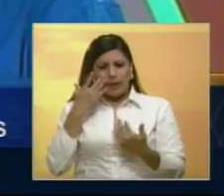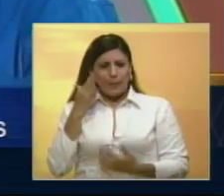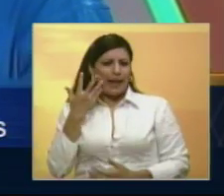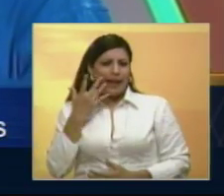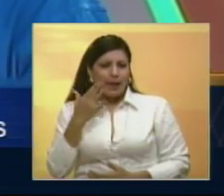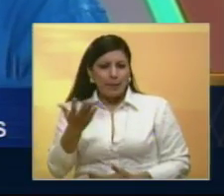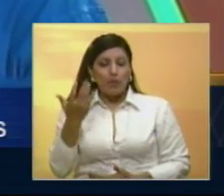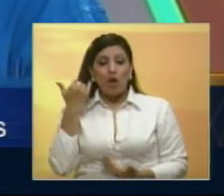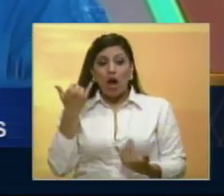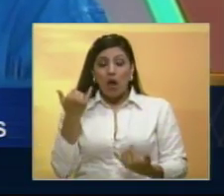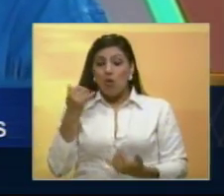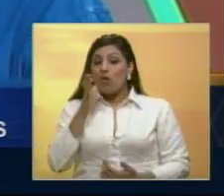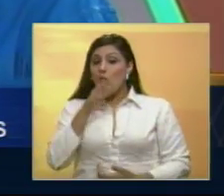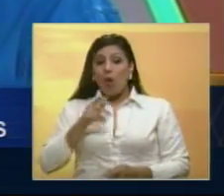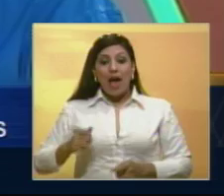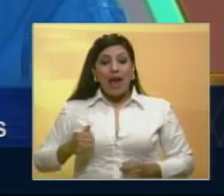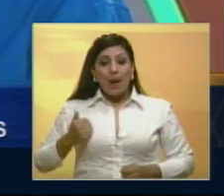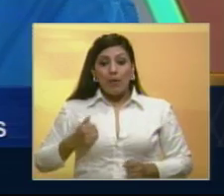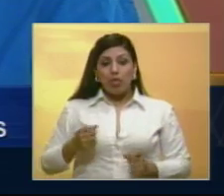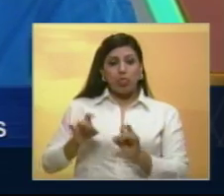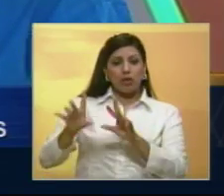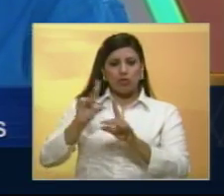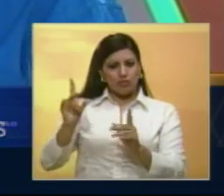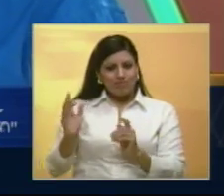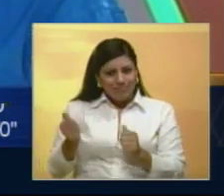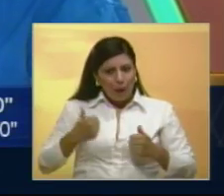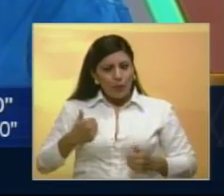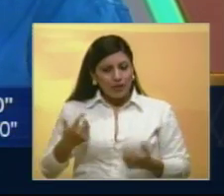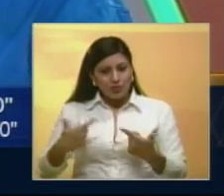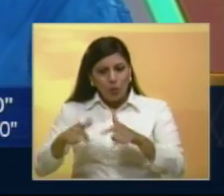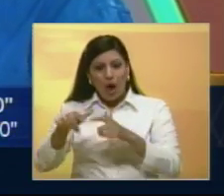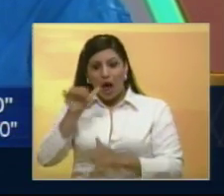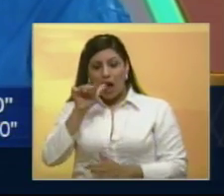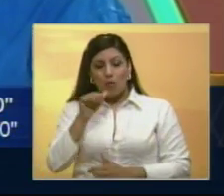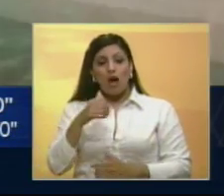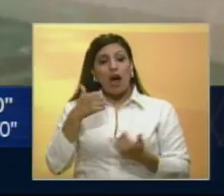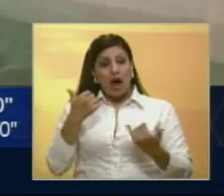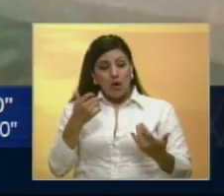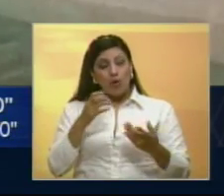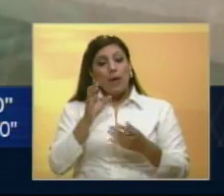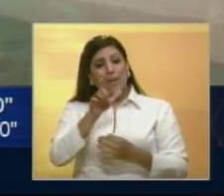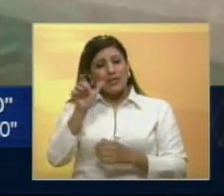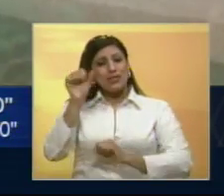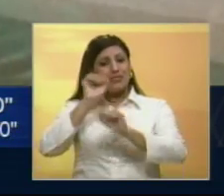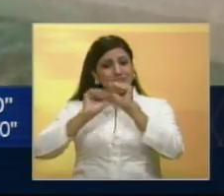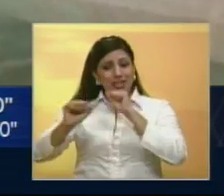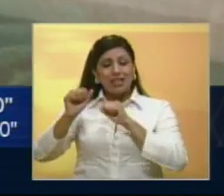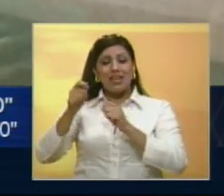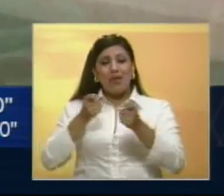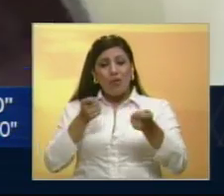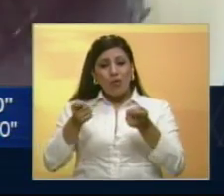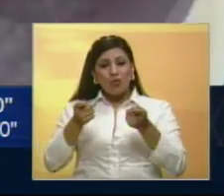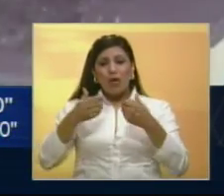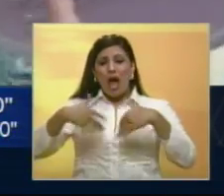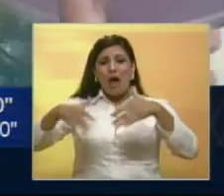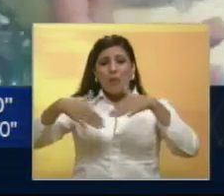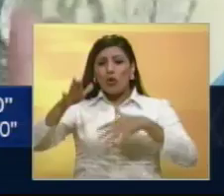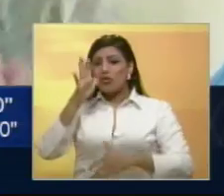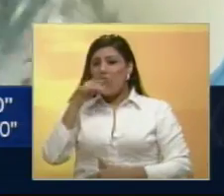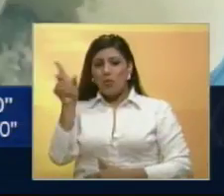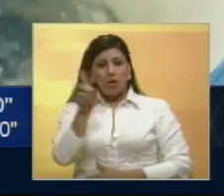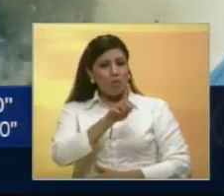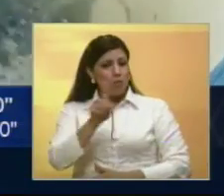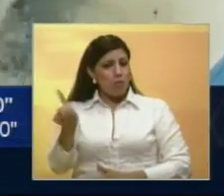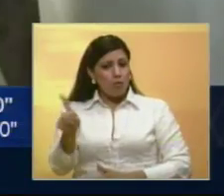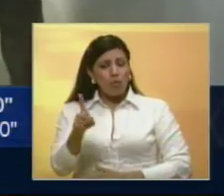decir, no podemos desaprovechar ninguna fuente. Paiva exhortó a los venezolanos a tomar precauciones y evitar despilfarrar este